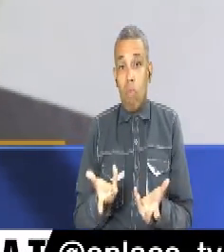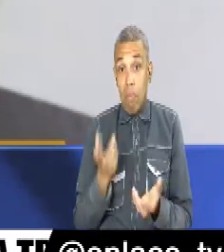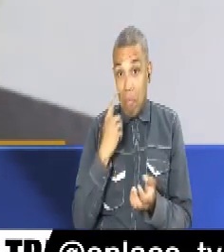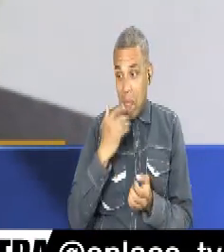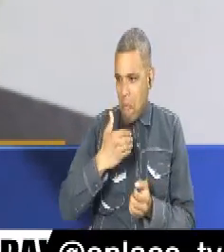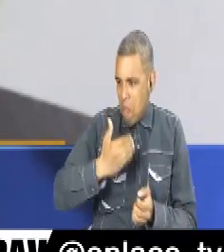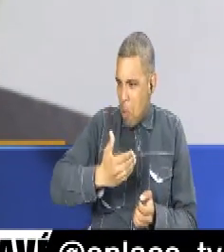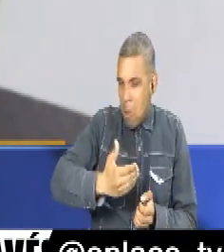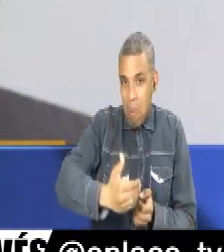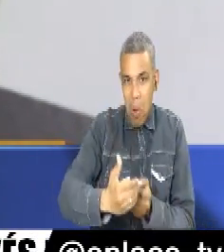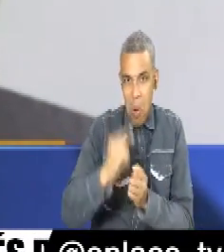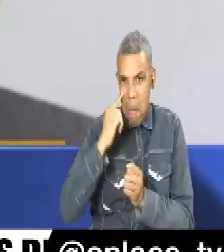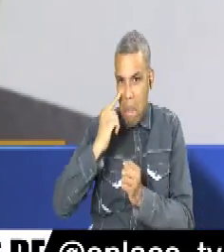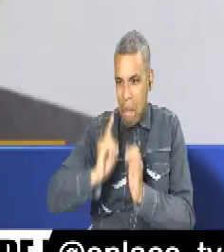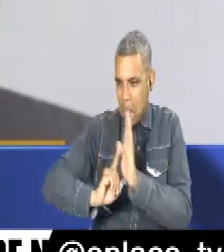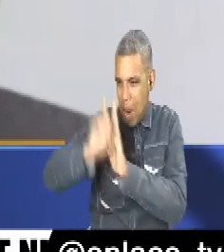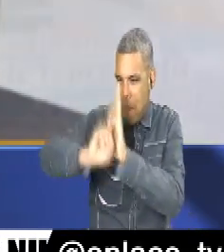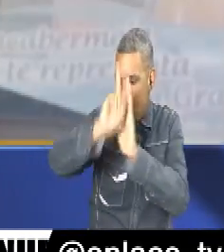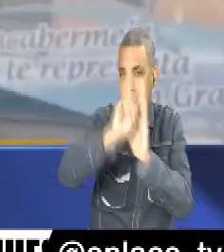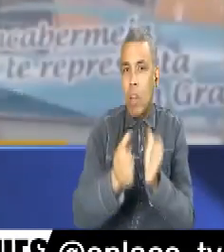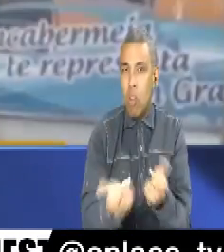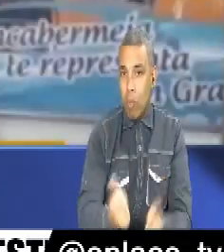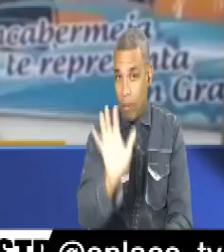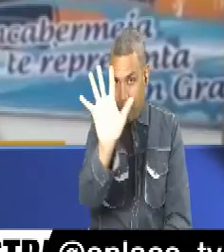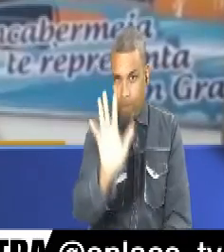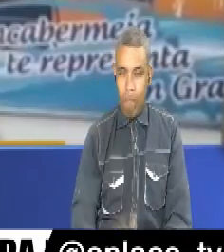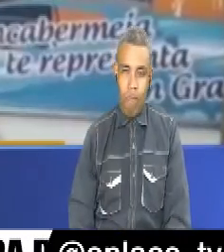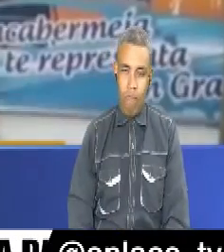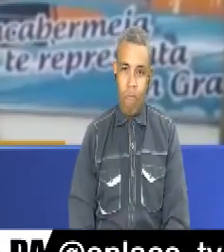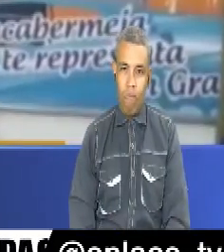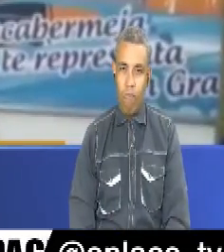escenarios de festivales en nuestro país. Ya regresamos.